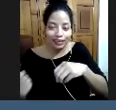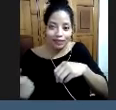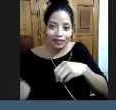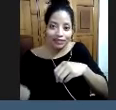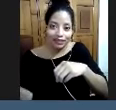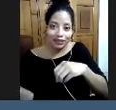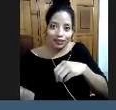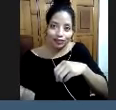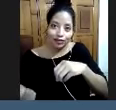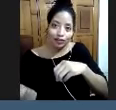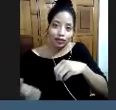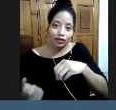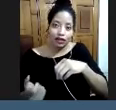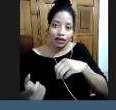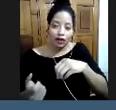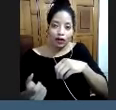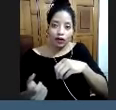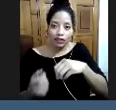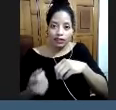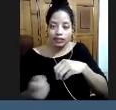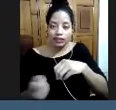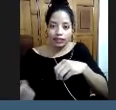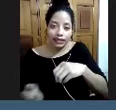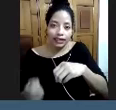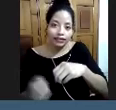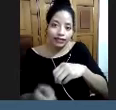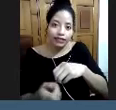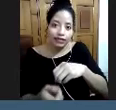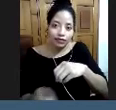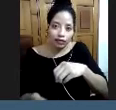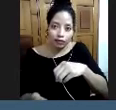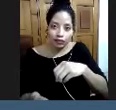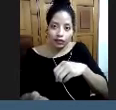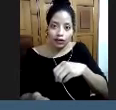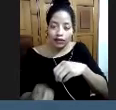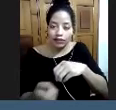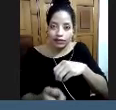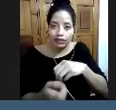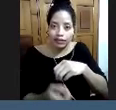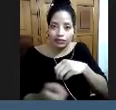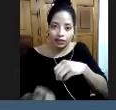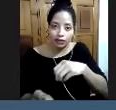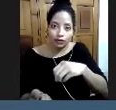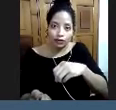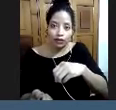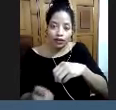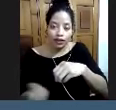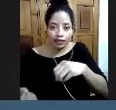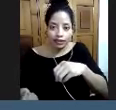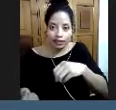o de la niña que más tiene conexión, ¿no? O del niño o la niña que sí tiene una computadora o que sí tiene un